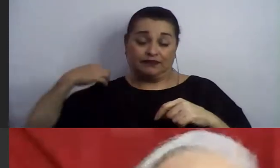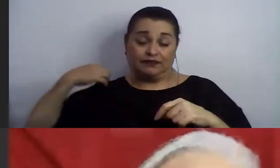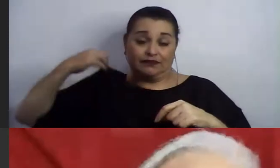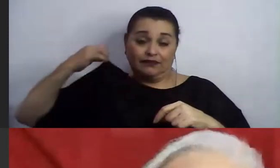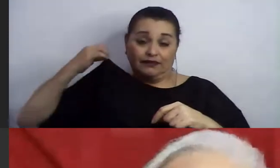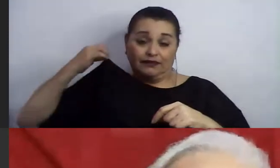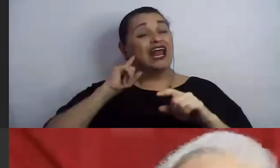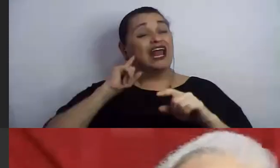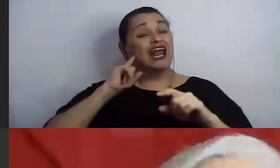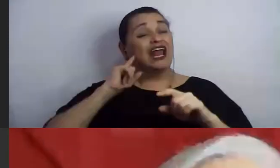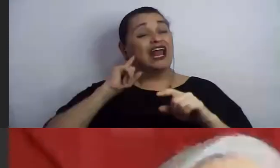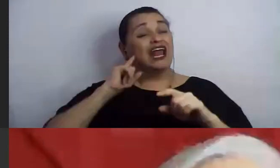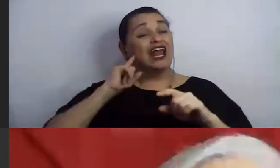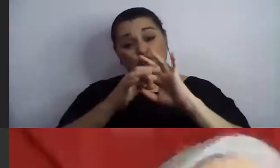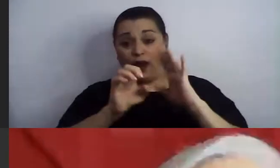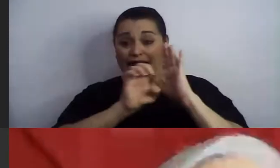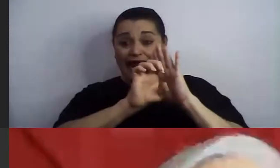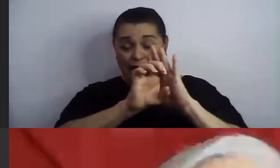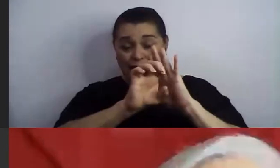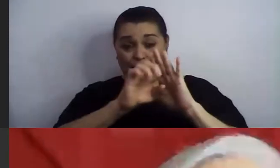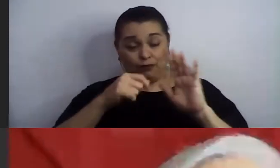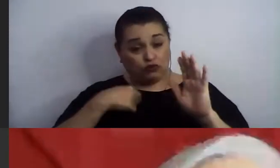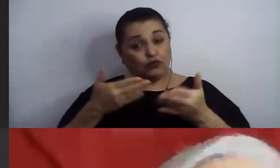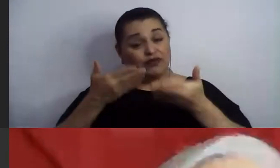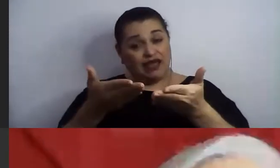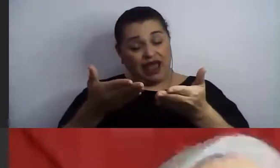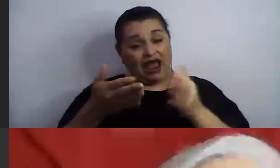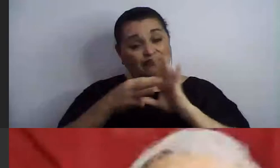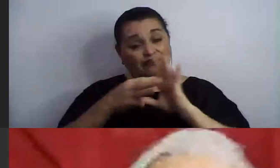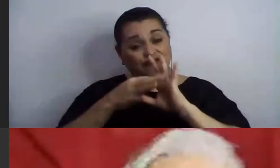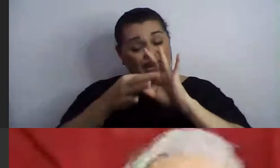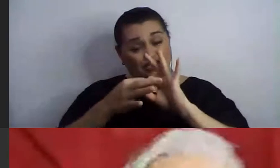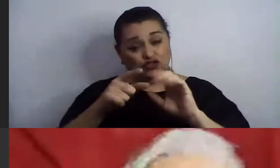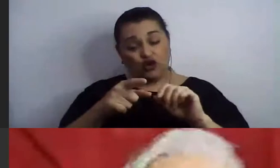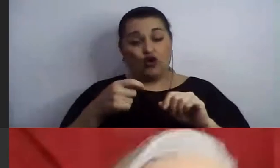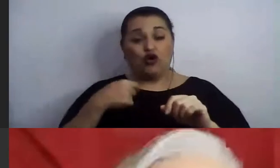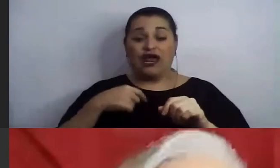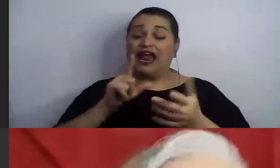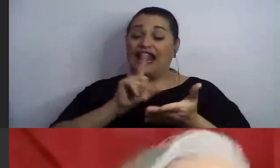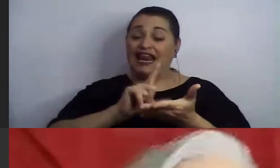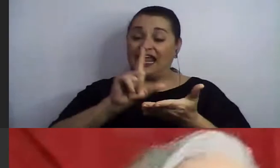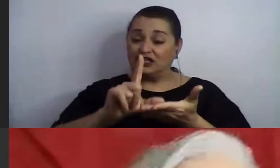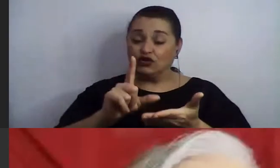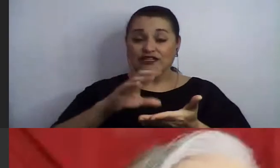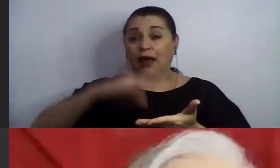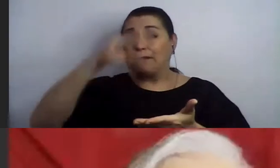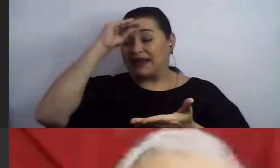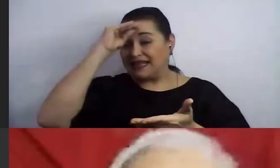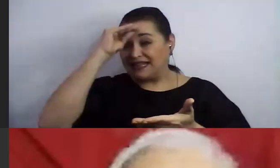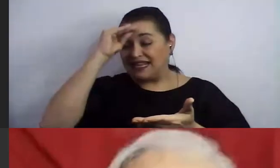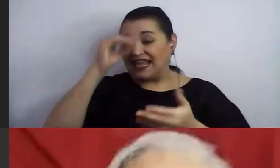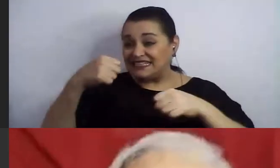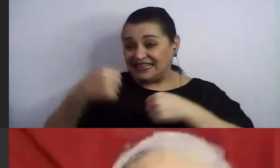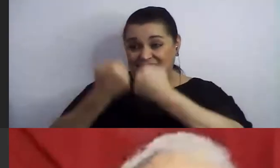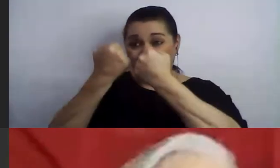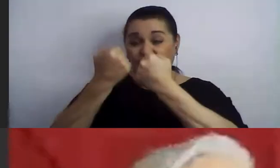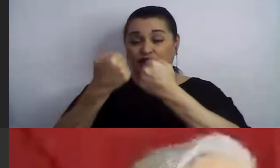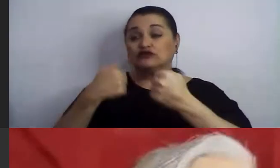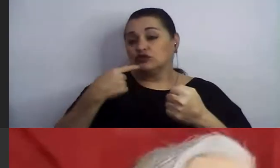ejemplos que podría dar, sé, en relación a esto y a lecciones aprendidas y desafíos, yo diría que